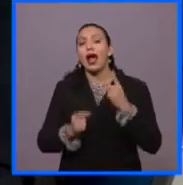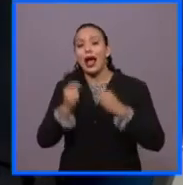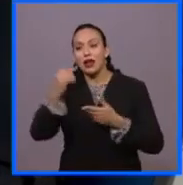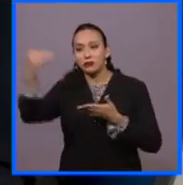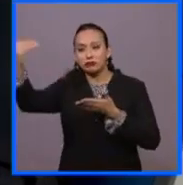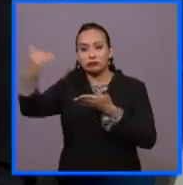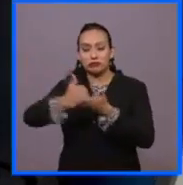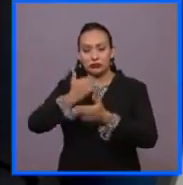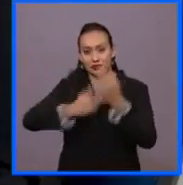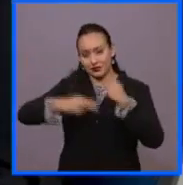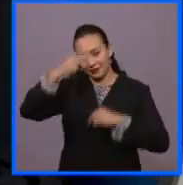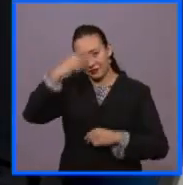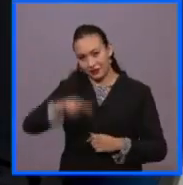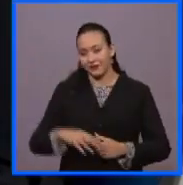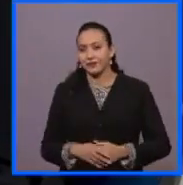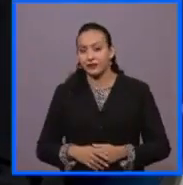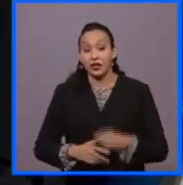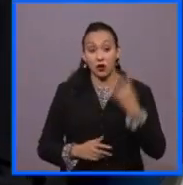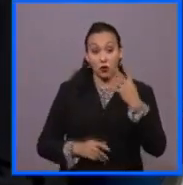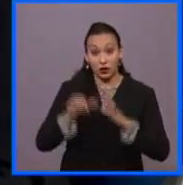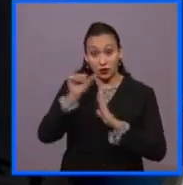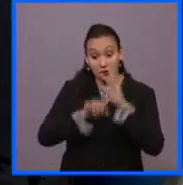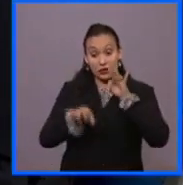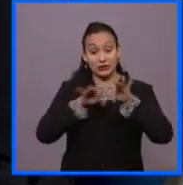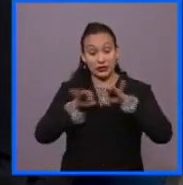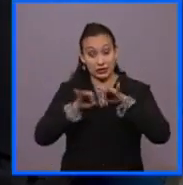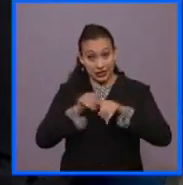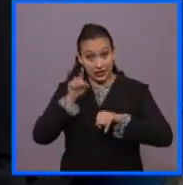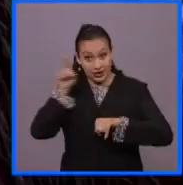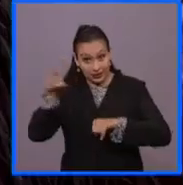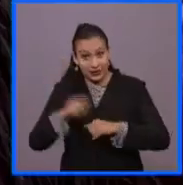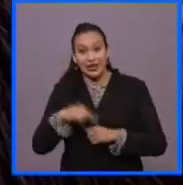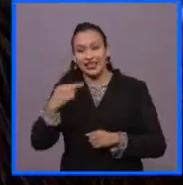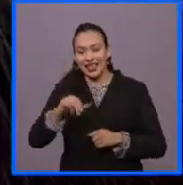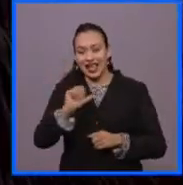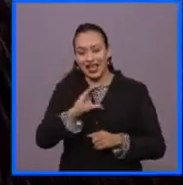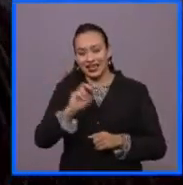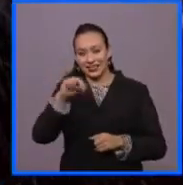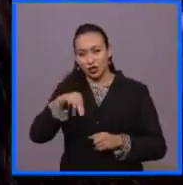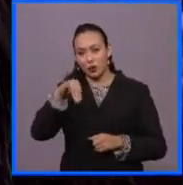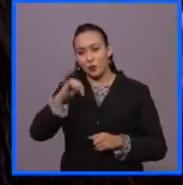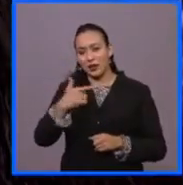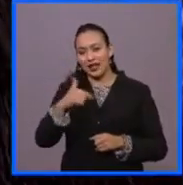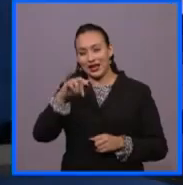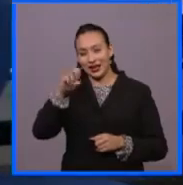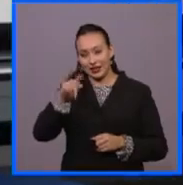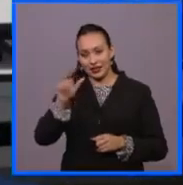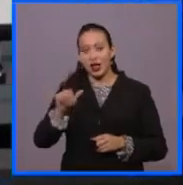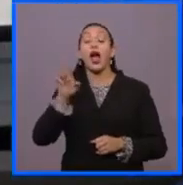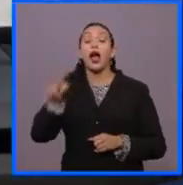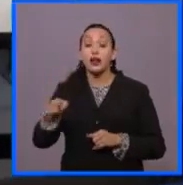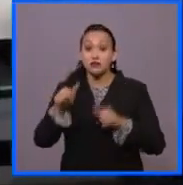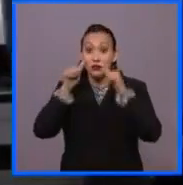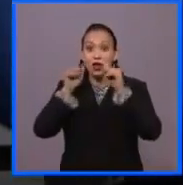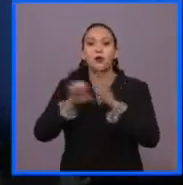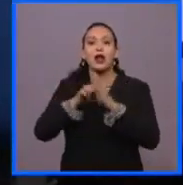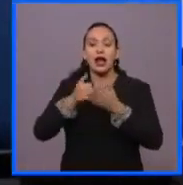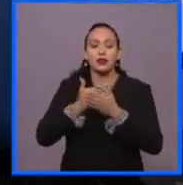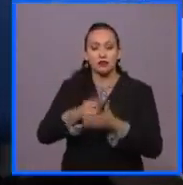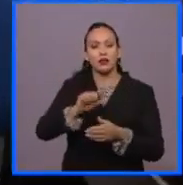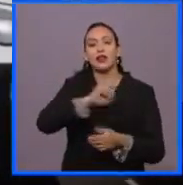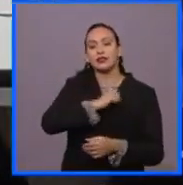nuestro país. En 4 meses de operación del programa Acción Migrante, se ha brindado servicios de atención en salud